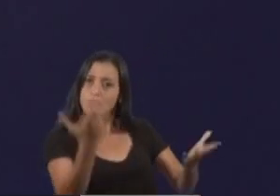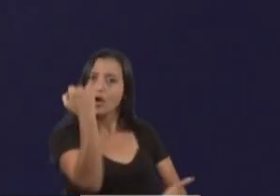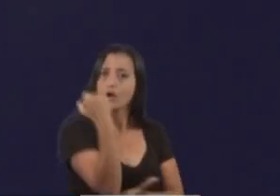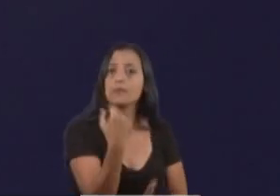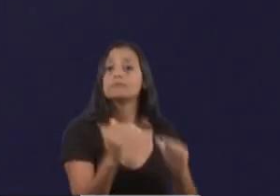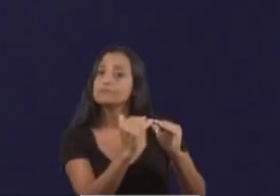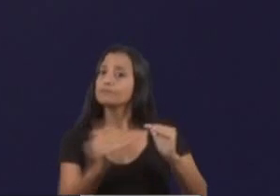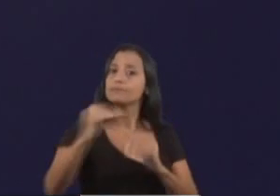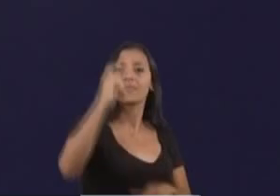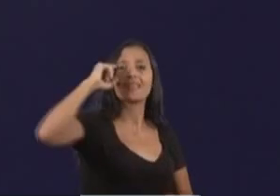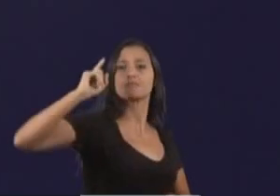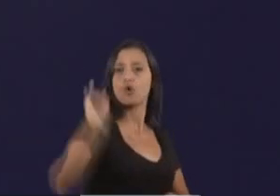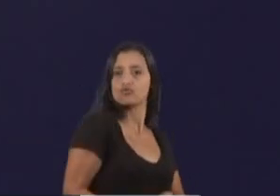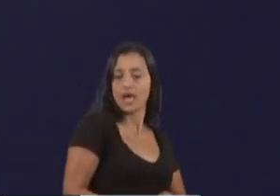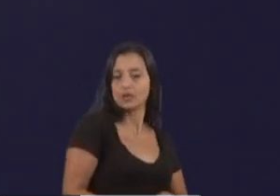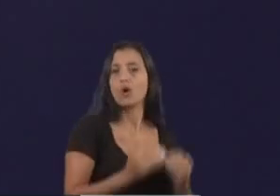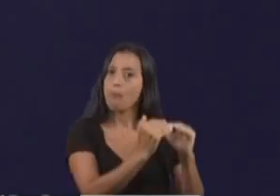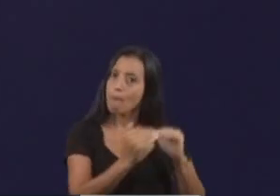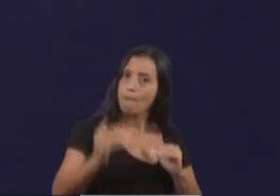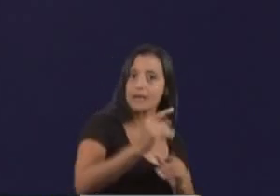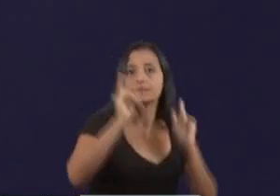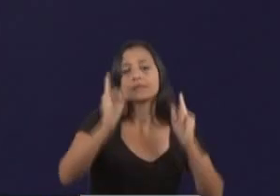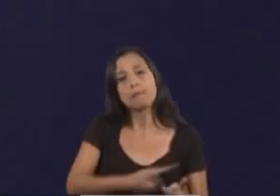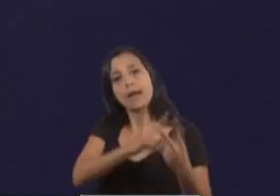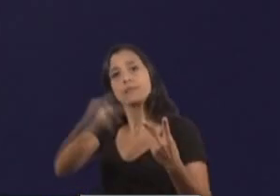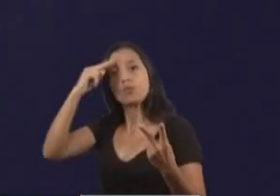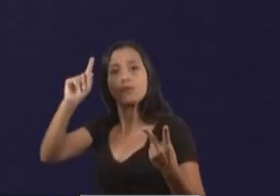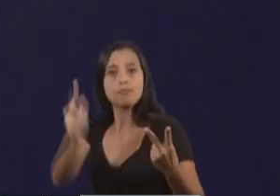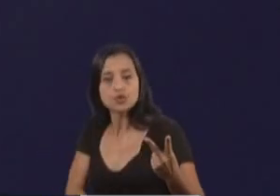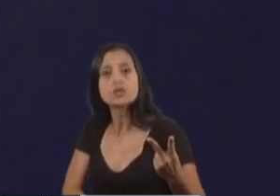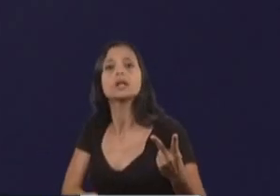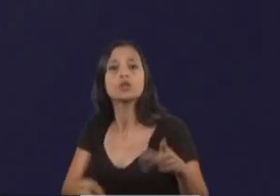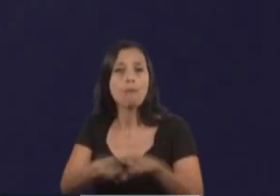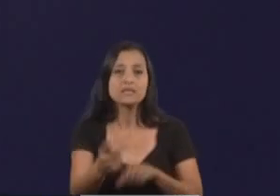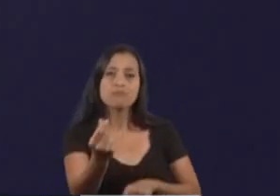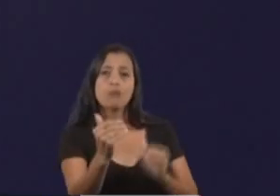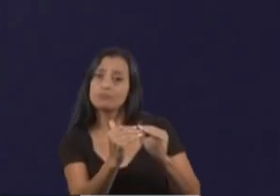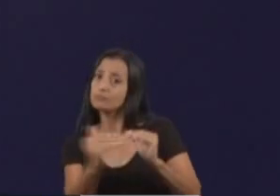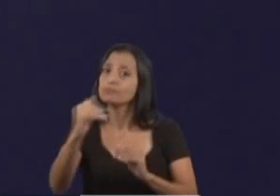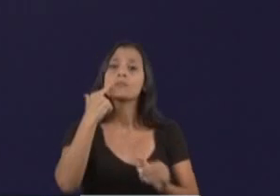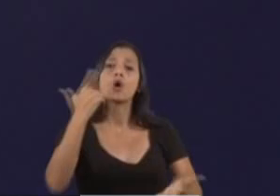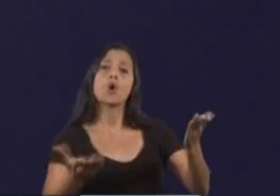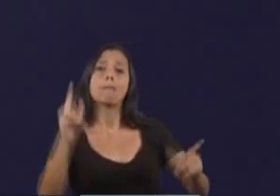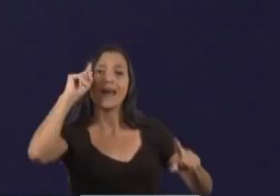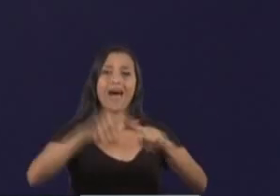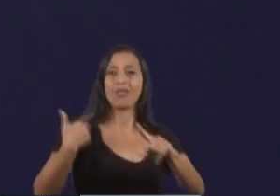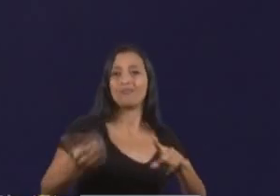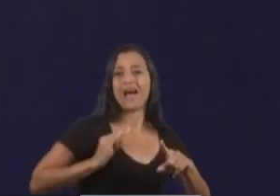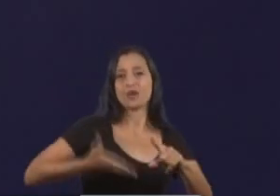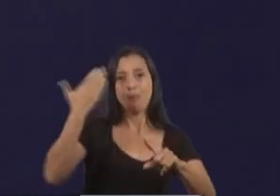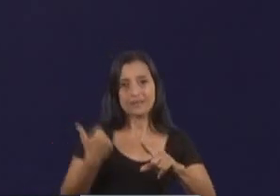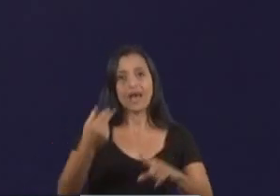del 10% del volumen y un 9% en los valores respecto al año anterior, o sea, respecto